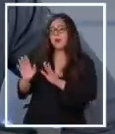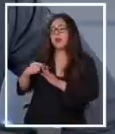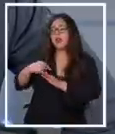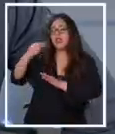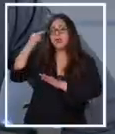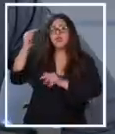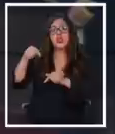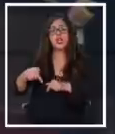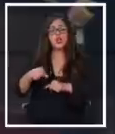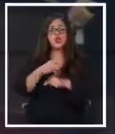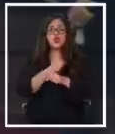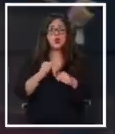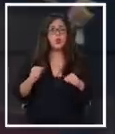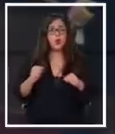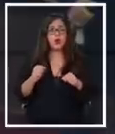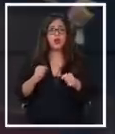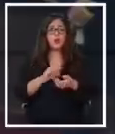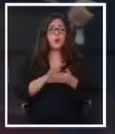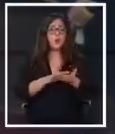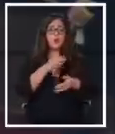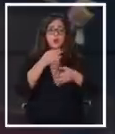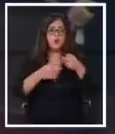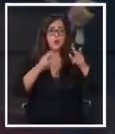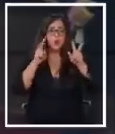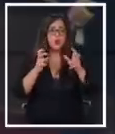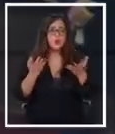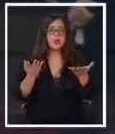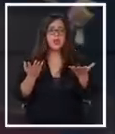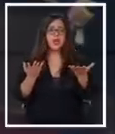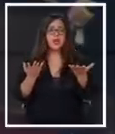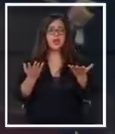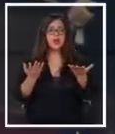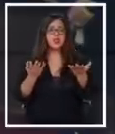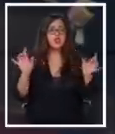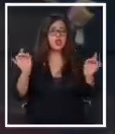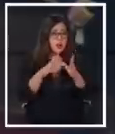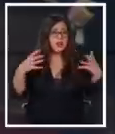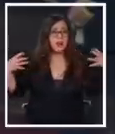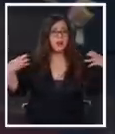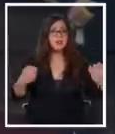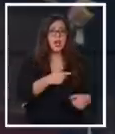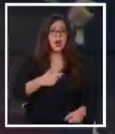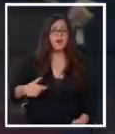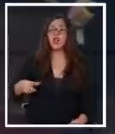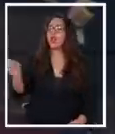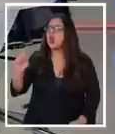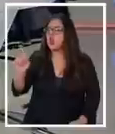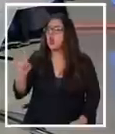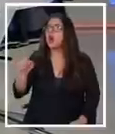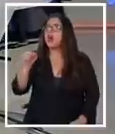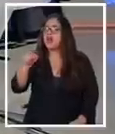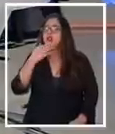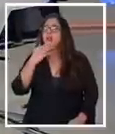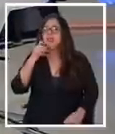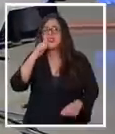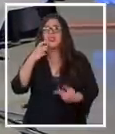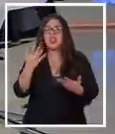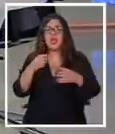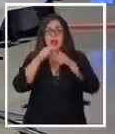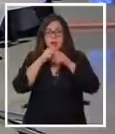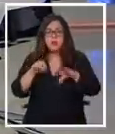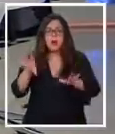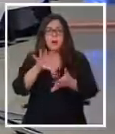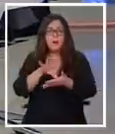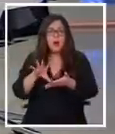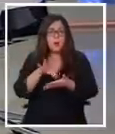no se puede plantear como una cuestión partisana del gobierno de la frontera pero sería un